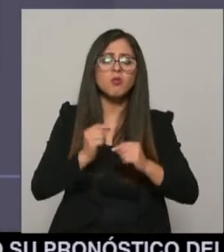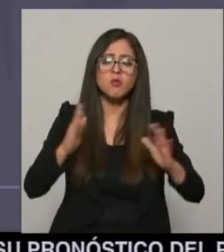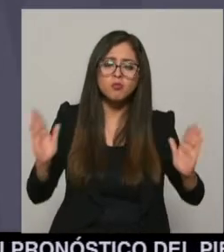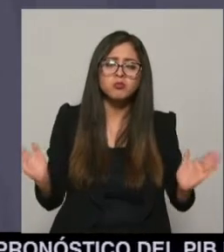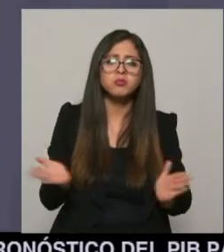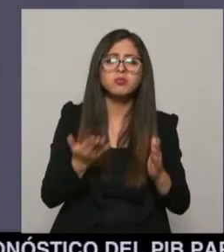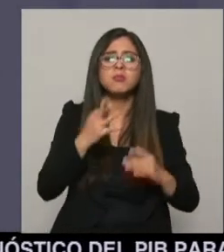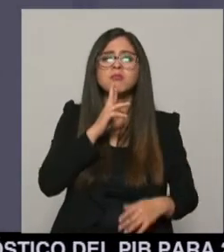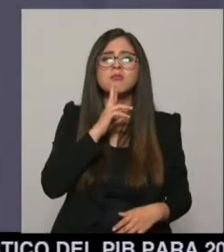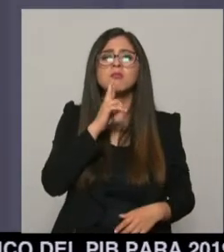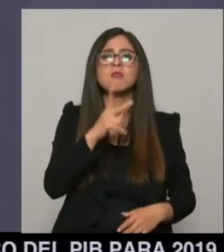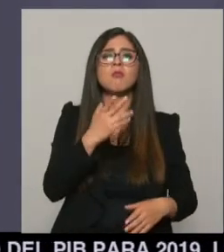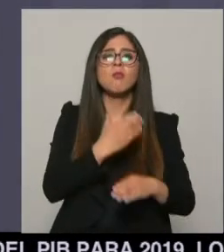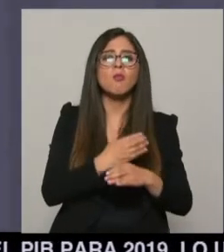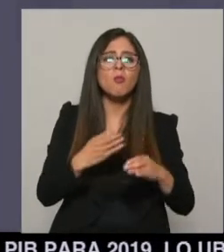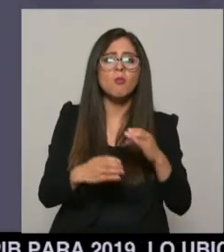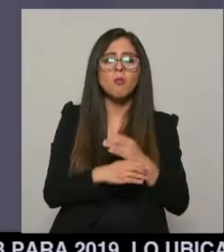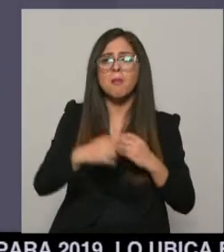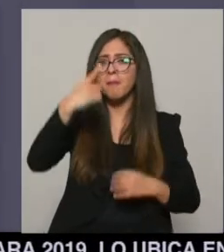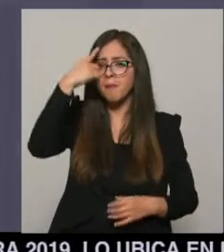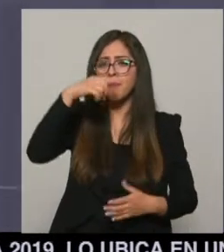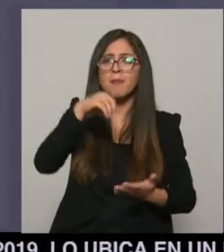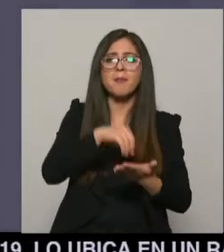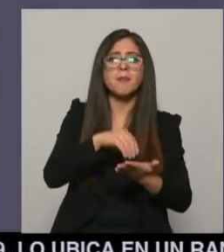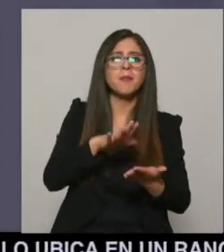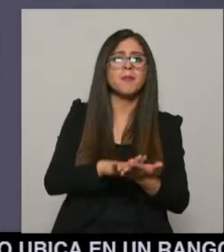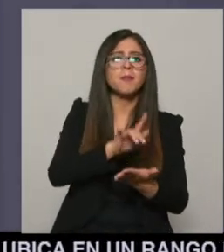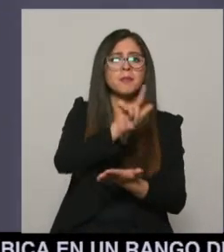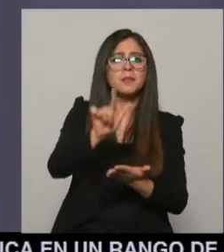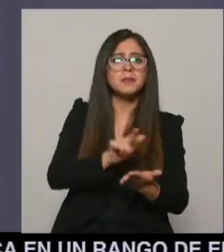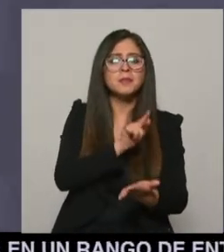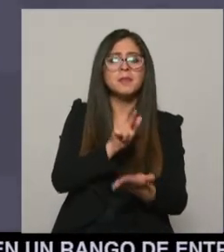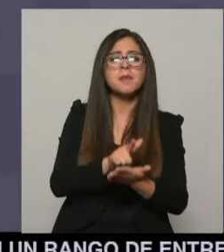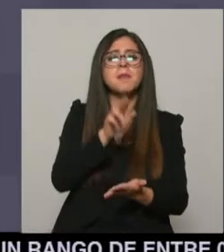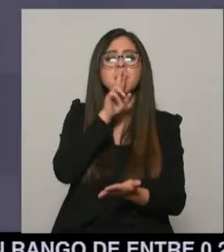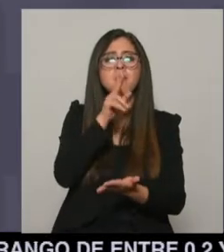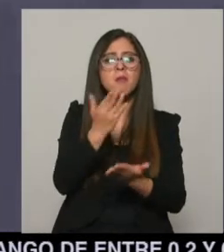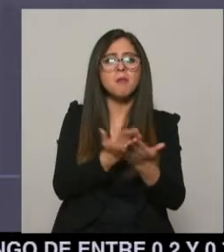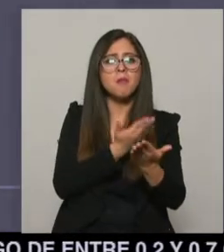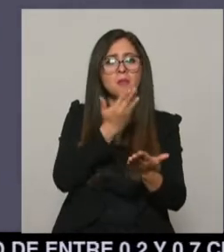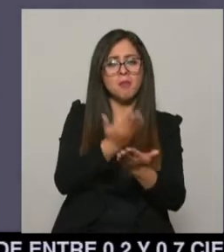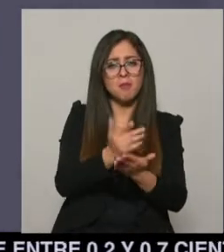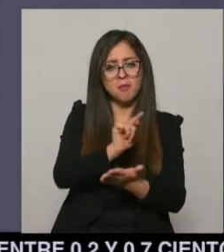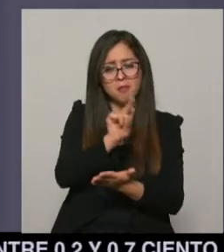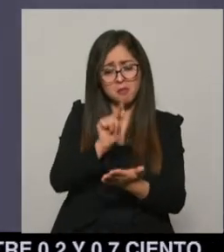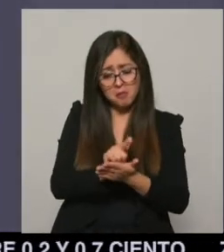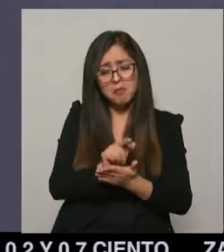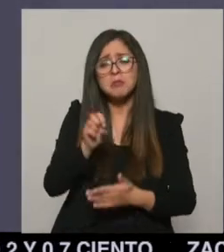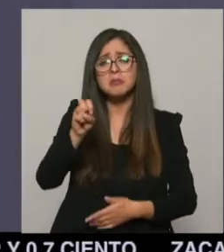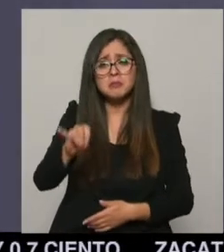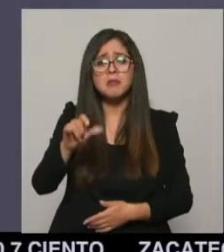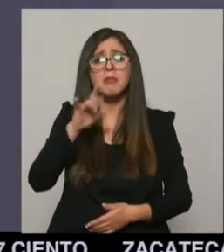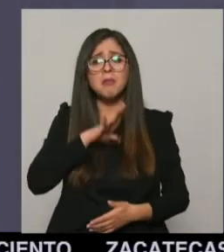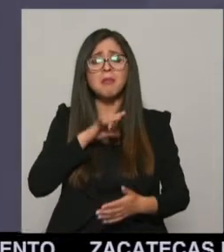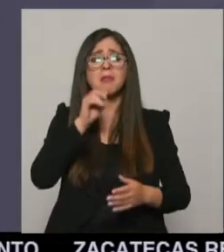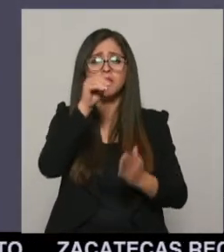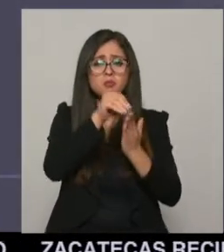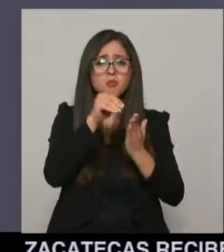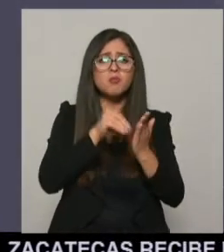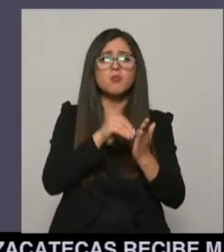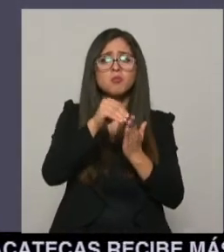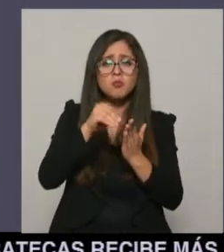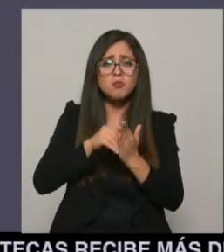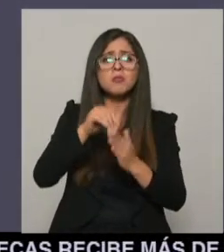para ayudar en fortalecer las leyes, en generar mejores propuestas. Comentaba José Luis algunas leyes que han salido con el voto favorable.